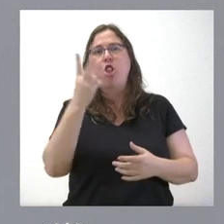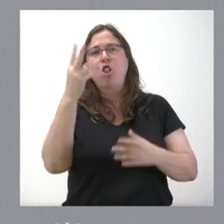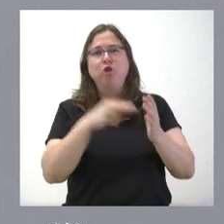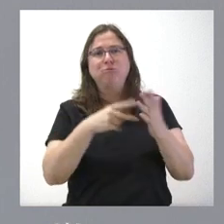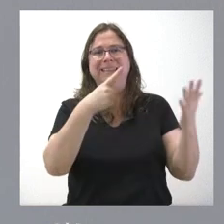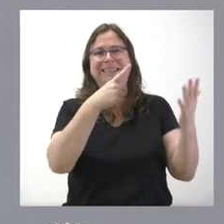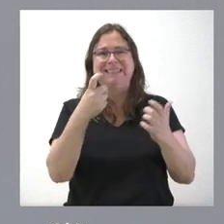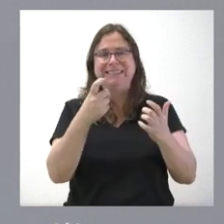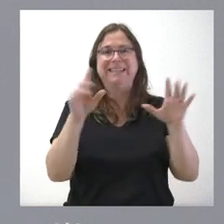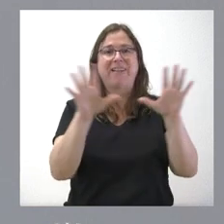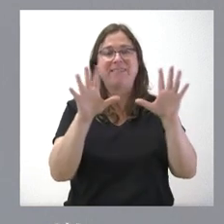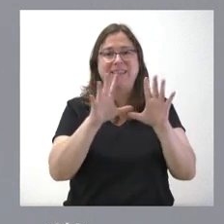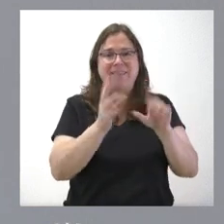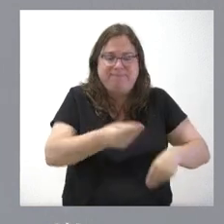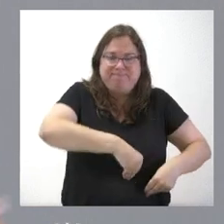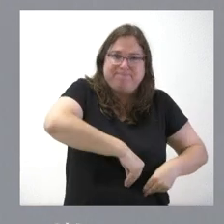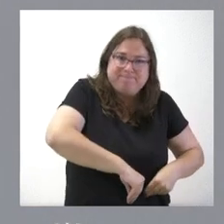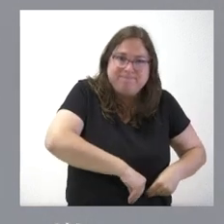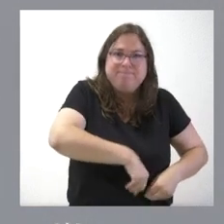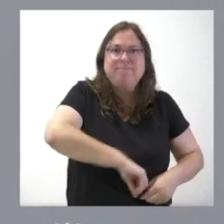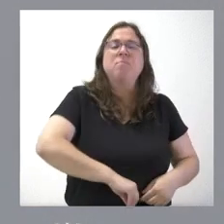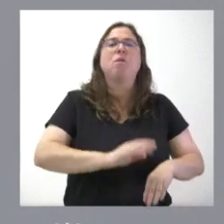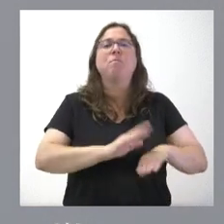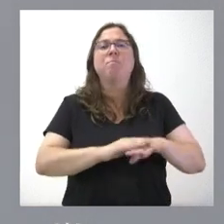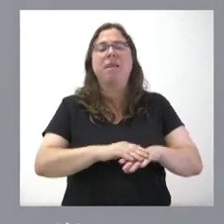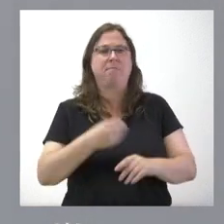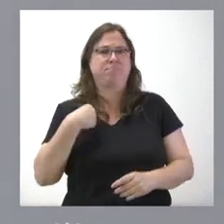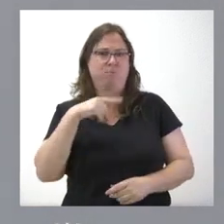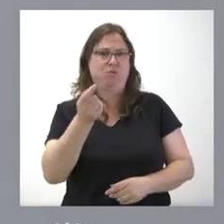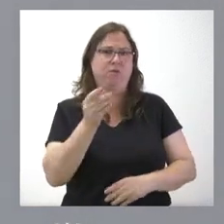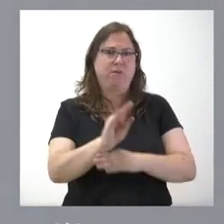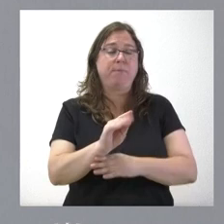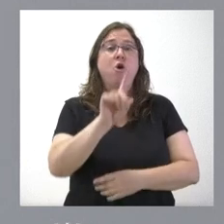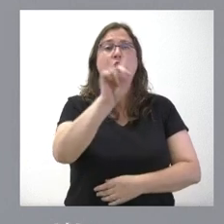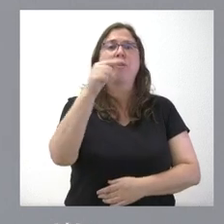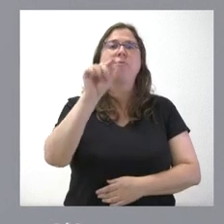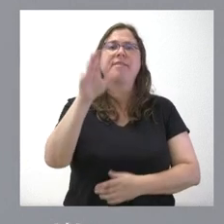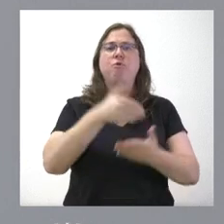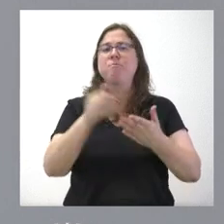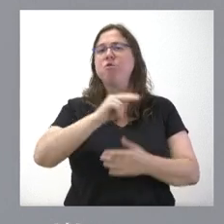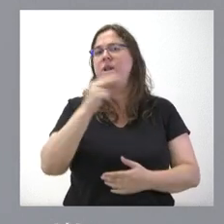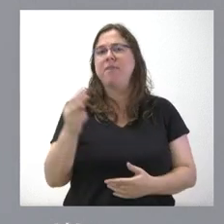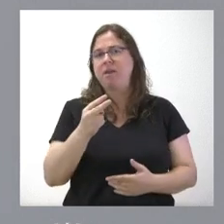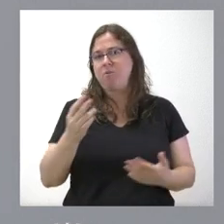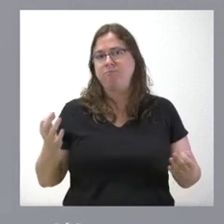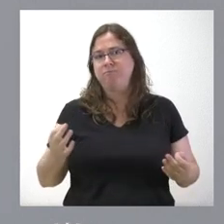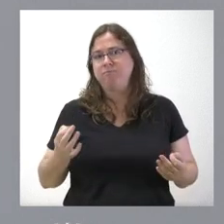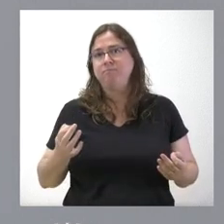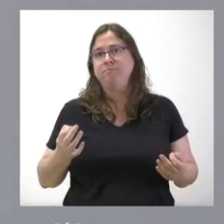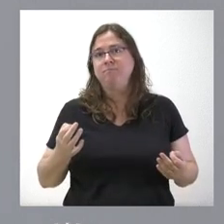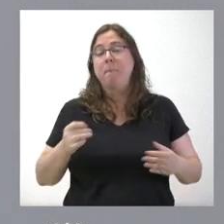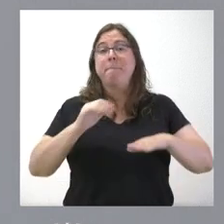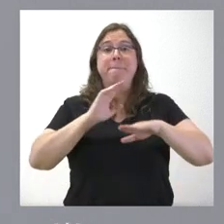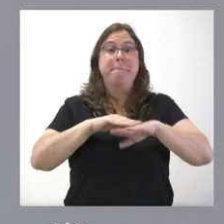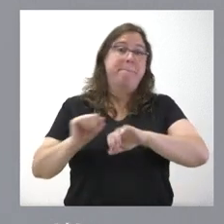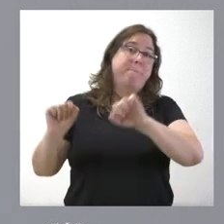2610 endoprótesis que es lo que se financia con esta cuantía 11,5 millones de euros para